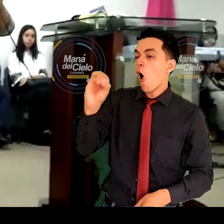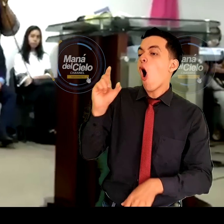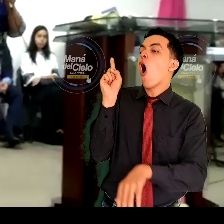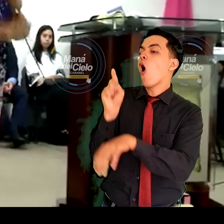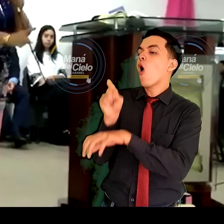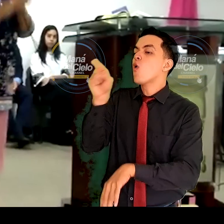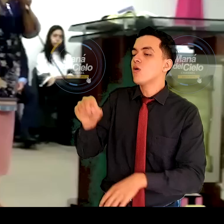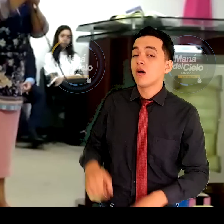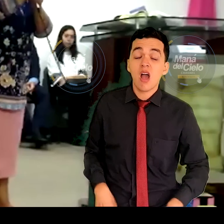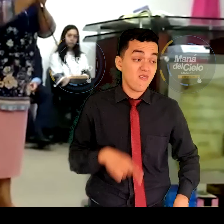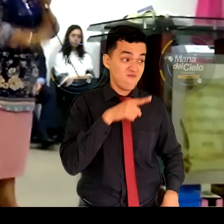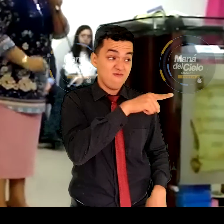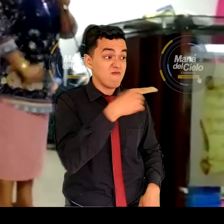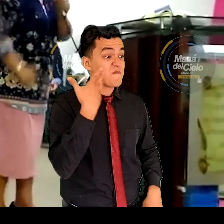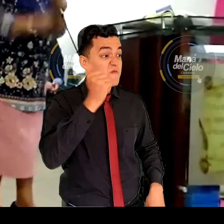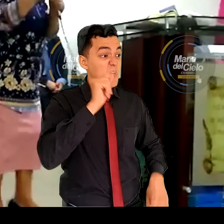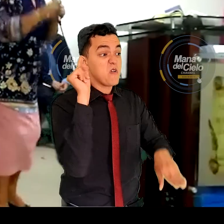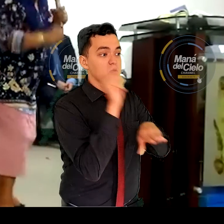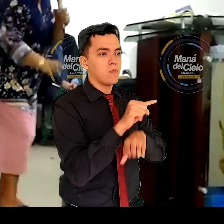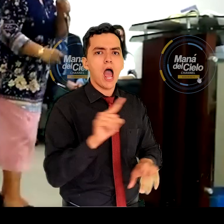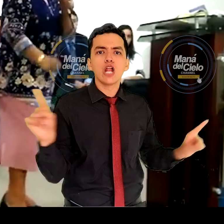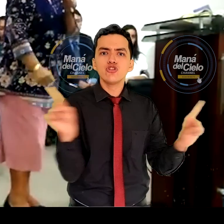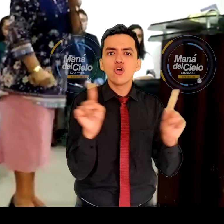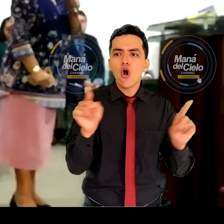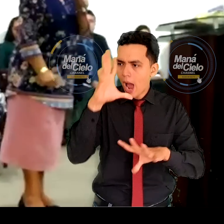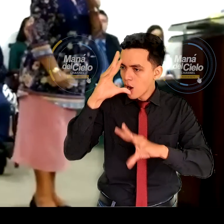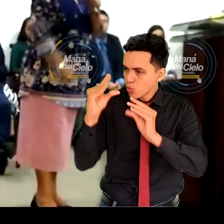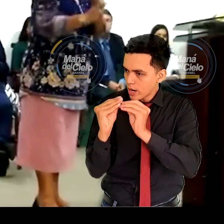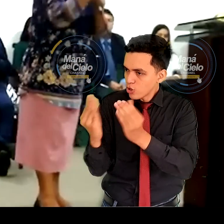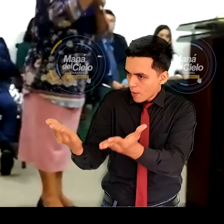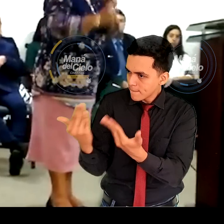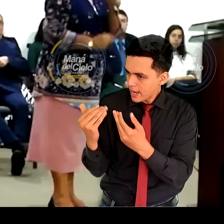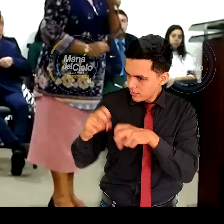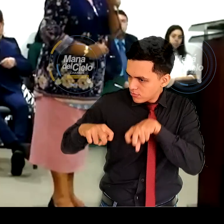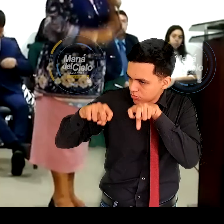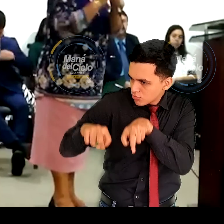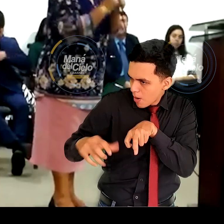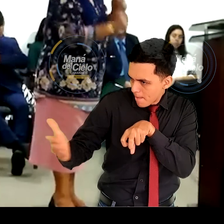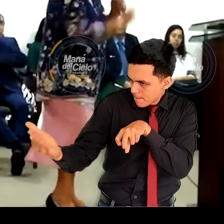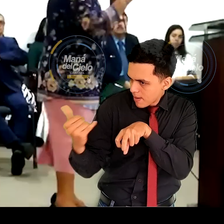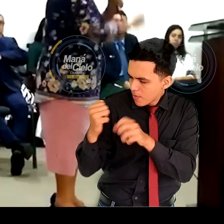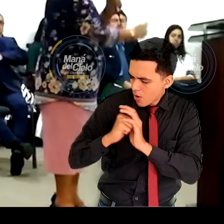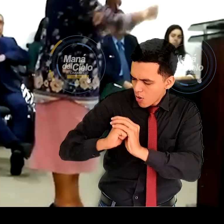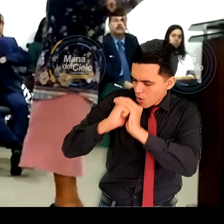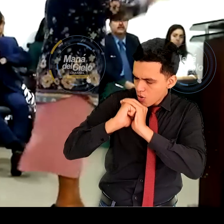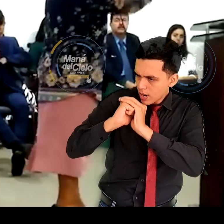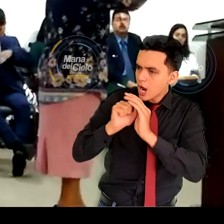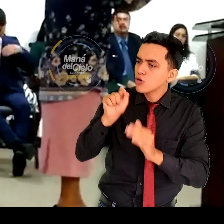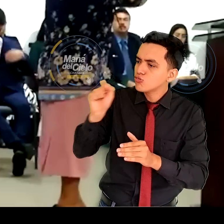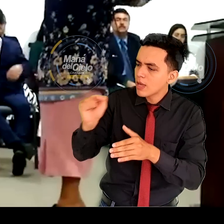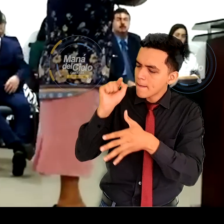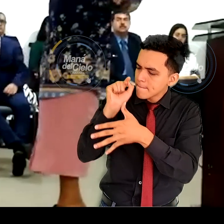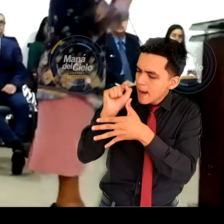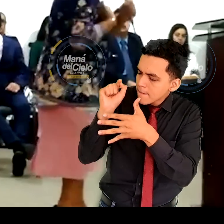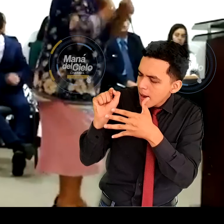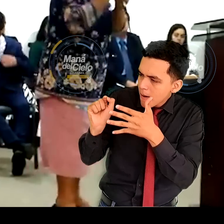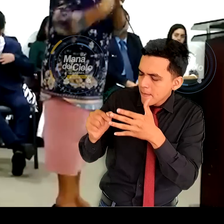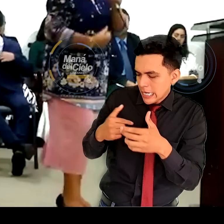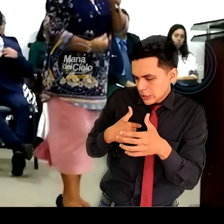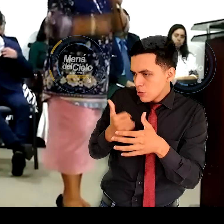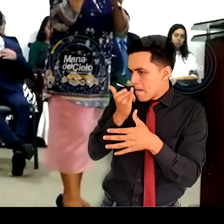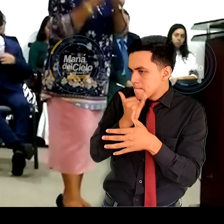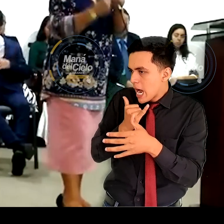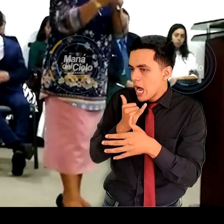defectos, sacaran tiempo para orar, se arrodillaran al lado de la cama y él le dijera a ella: necesito que ores por esto y esto y esto, que son